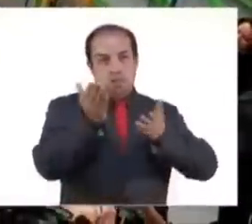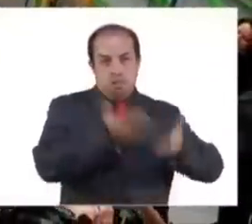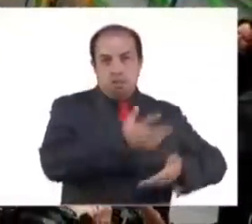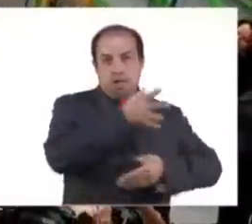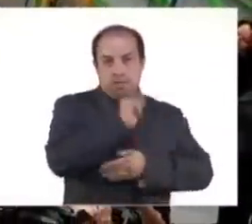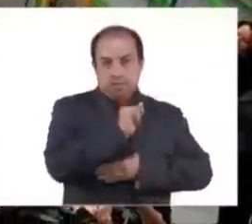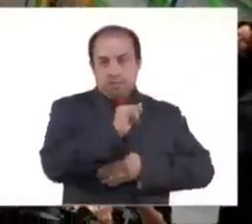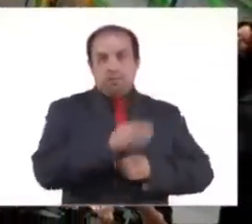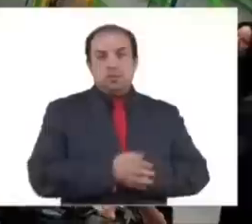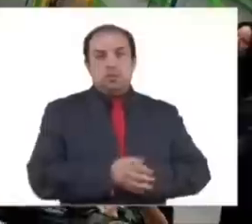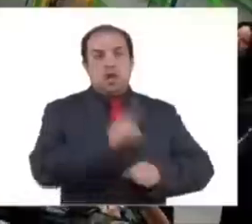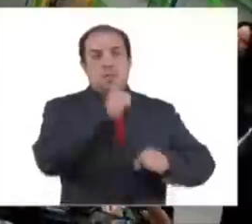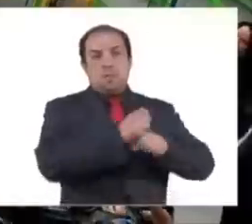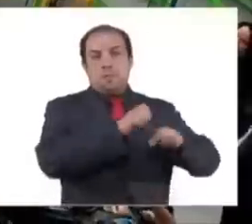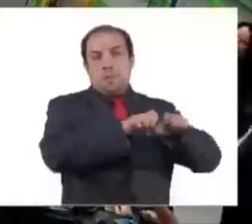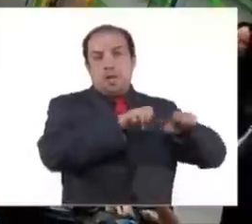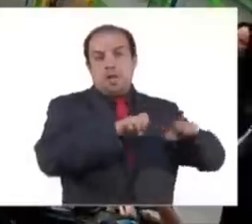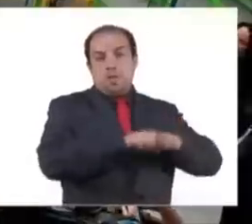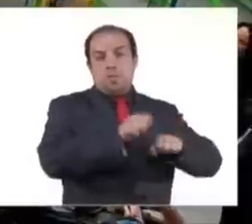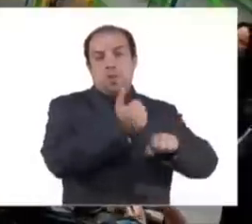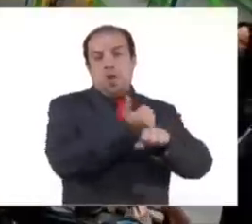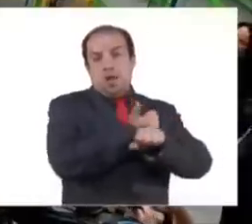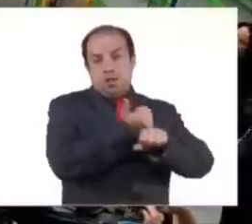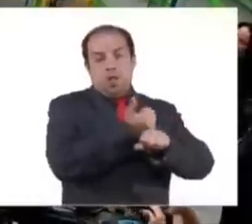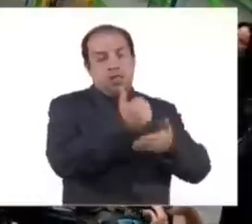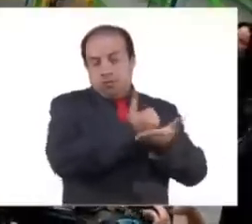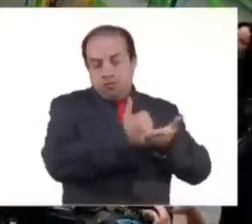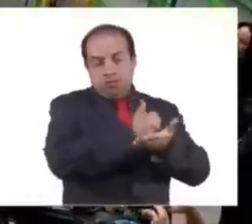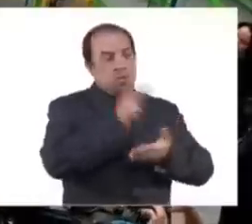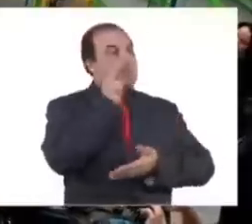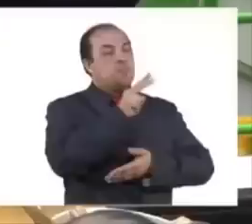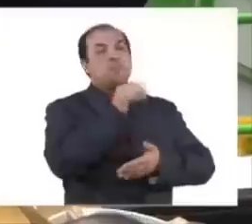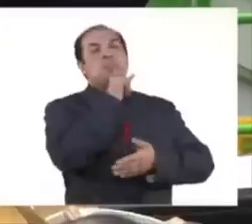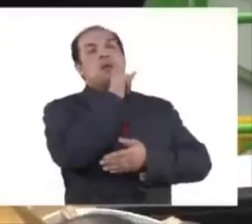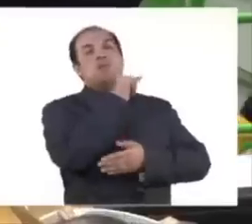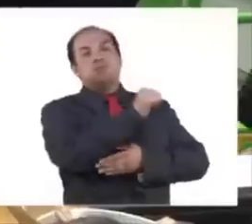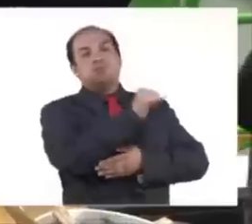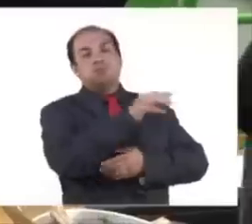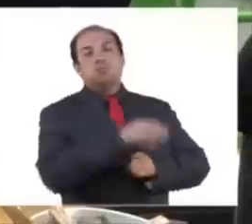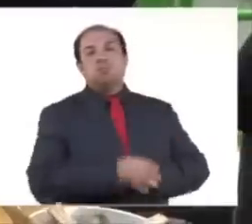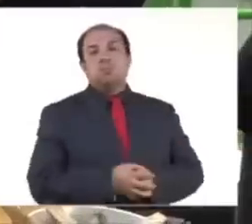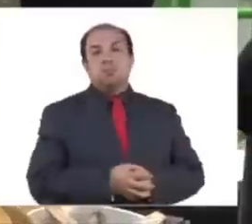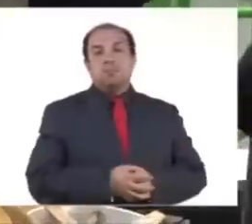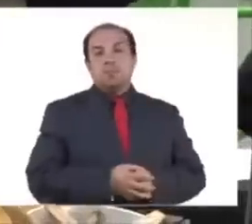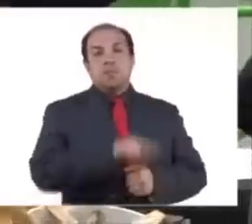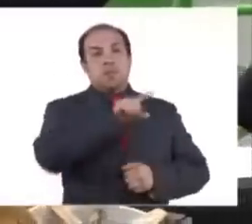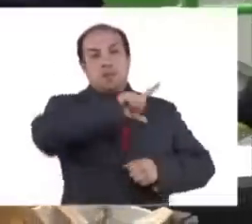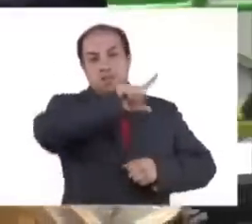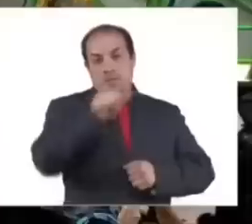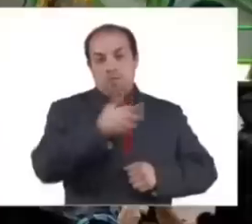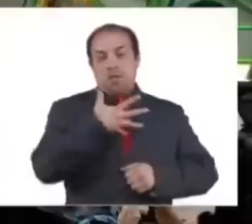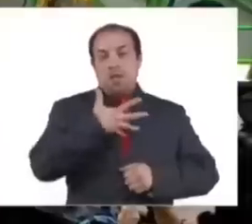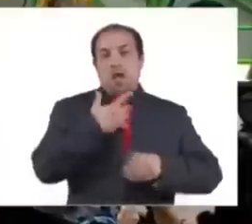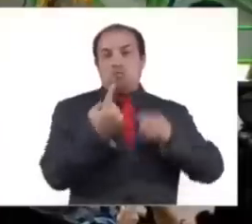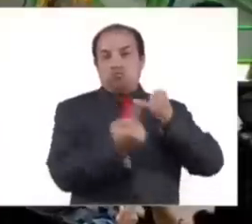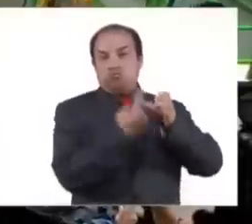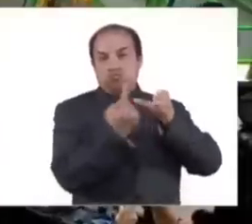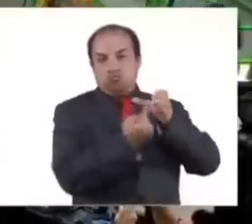Esto entra en el primer equipo azul que vimos al fondo. ¿Ok? De ahí pasa la